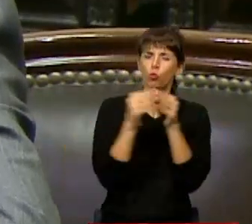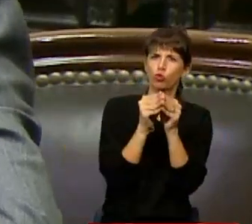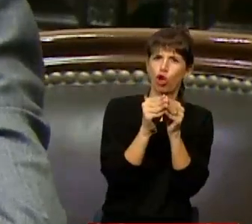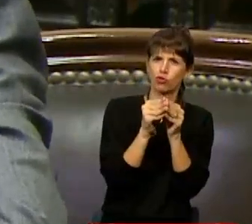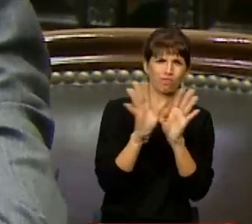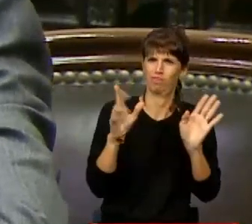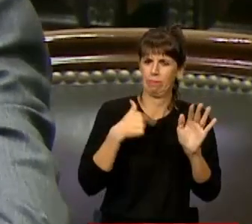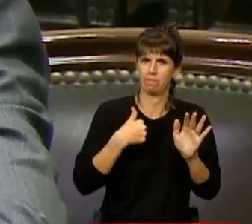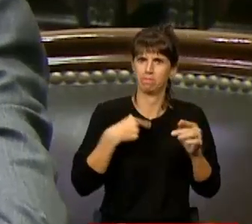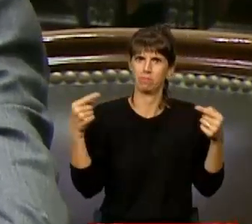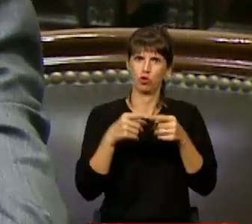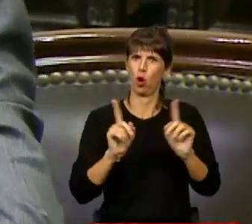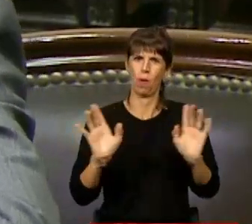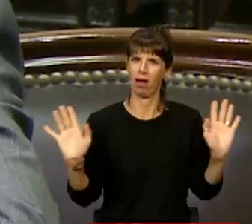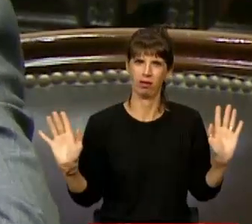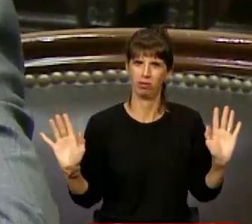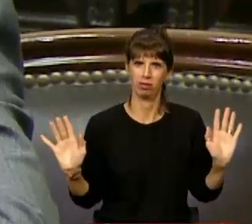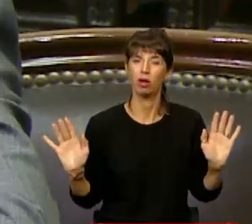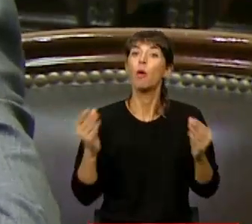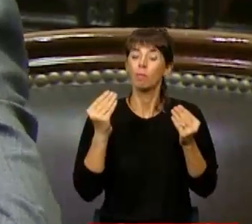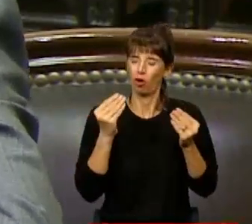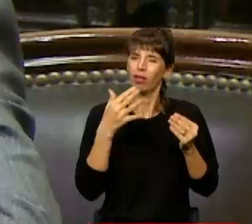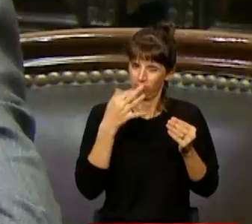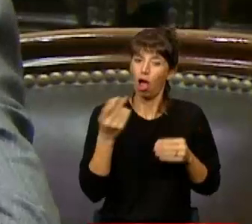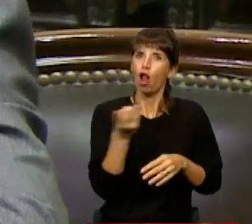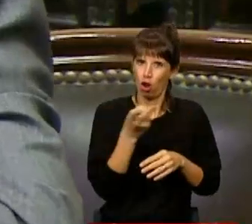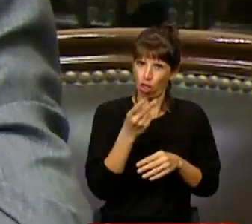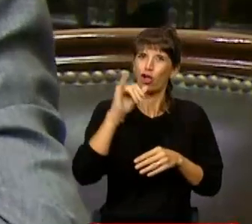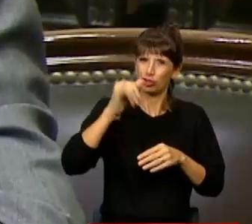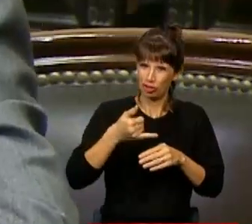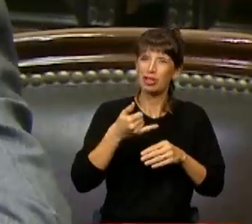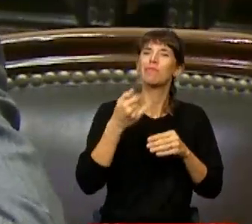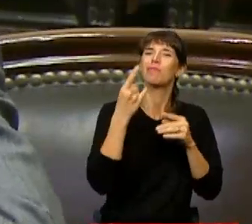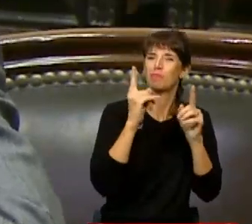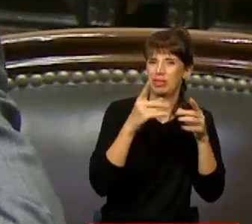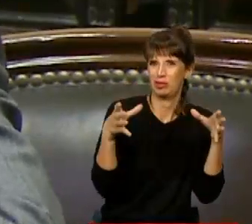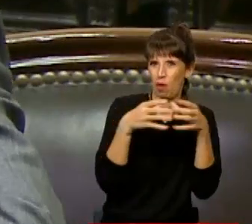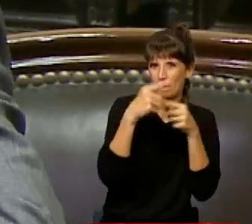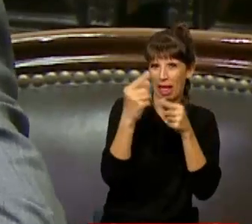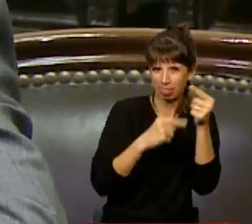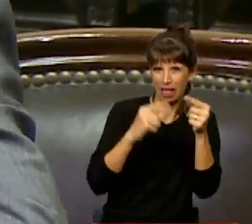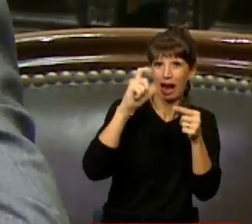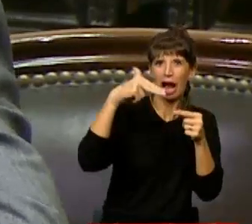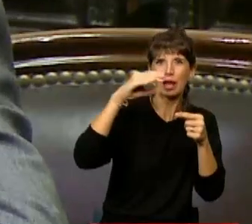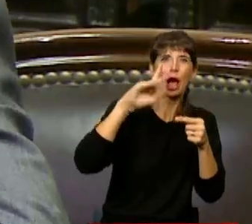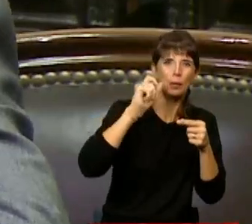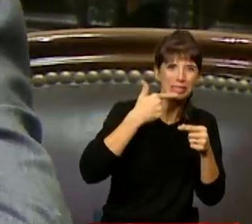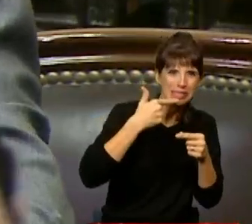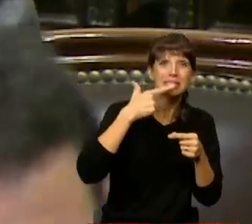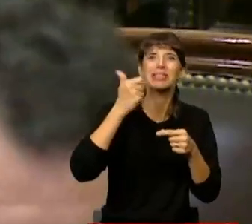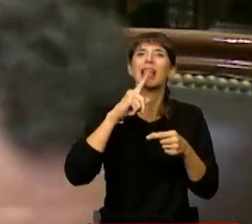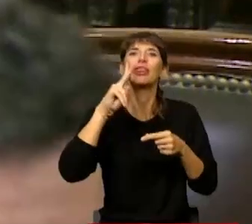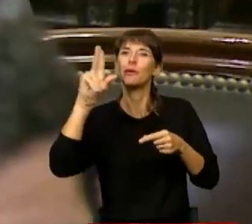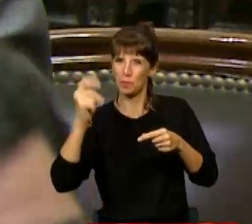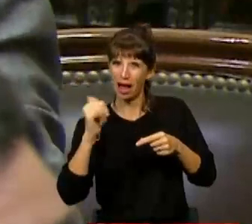Porque si bien los dos responden a una misma especie, que es el cannabis sativa, el cáñamo industrial proviene